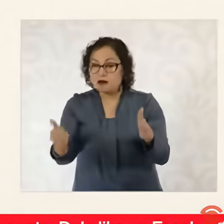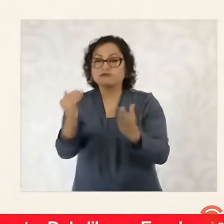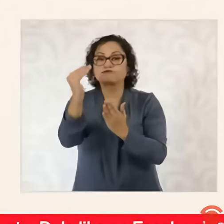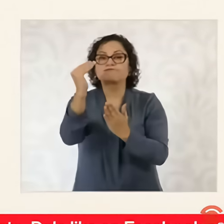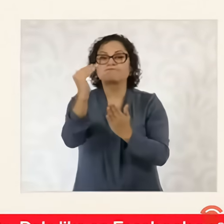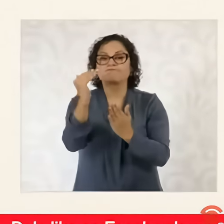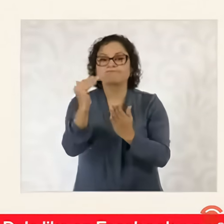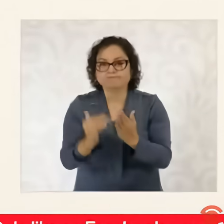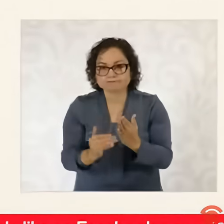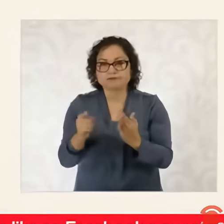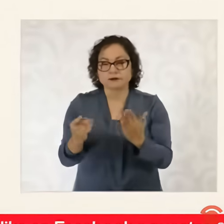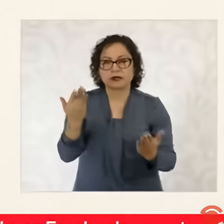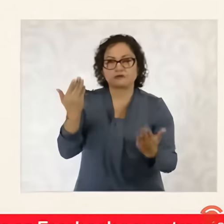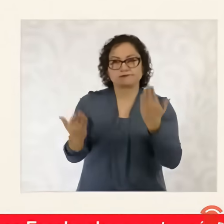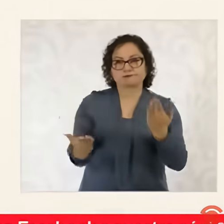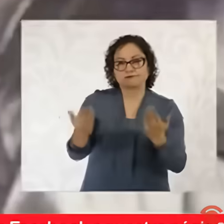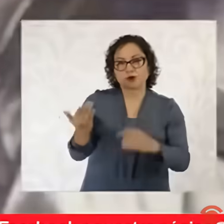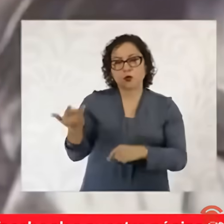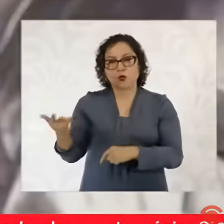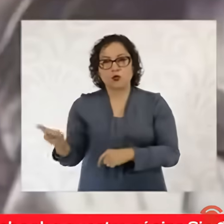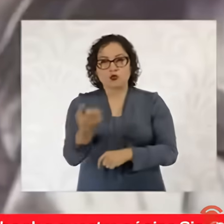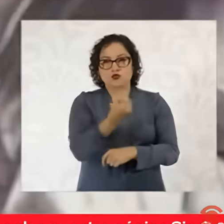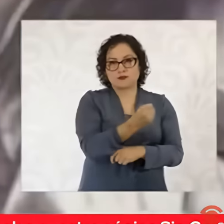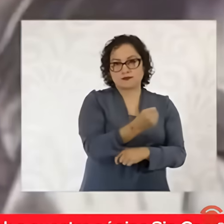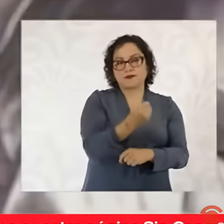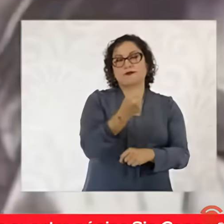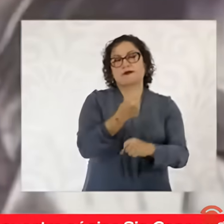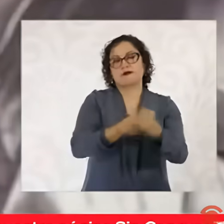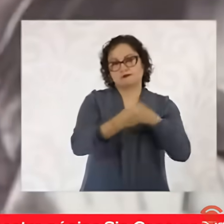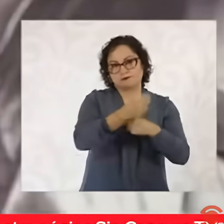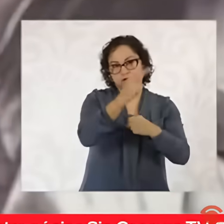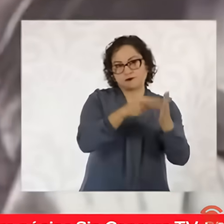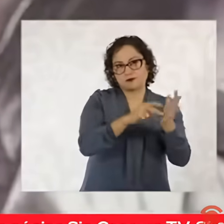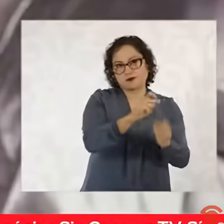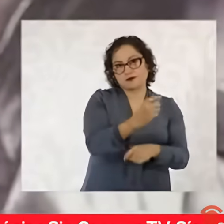respecto a septiembre del 2024. En las últimas semanas,